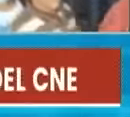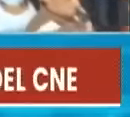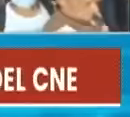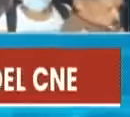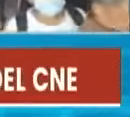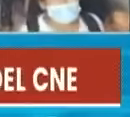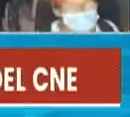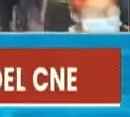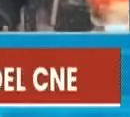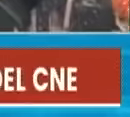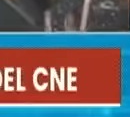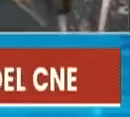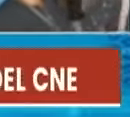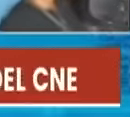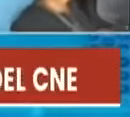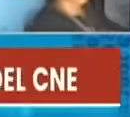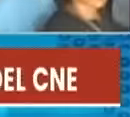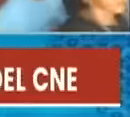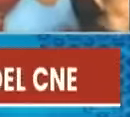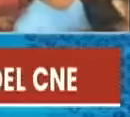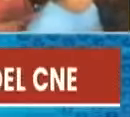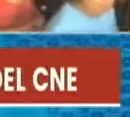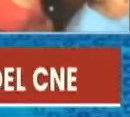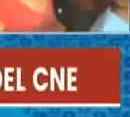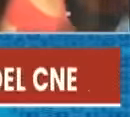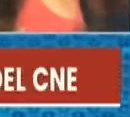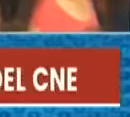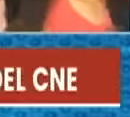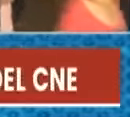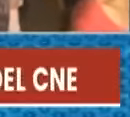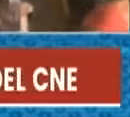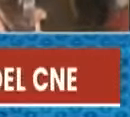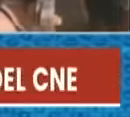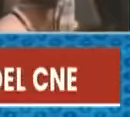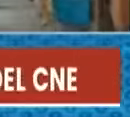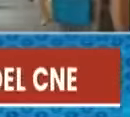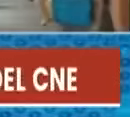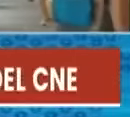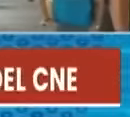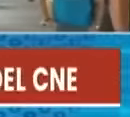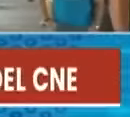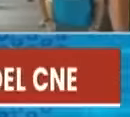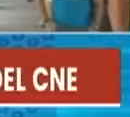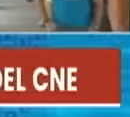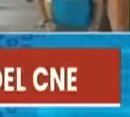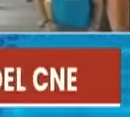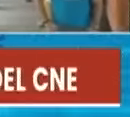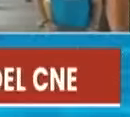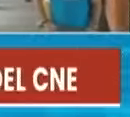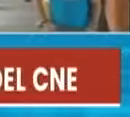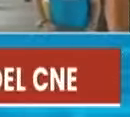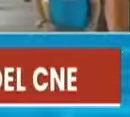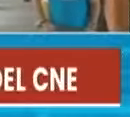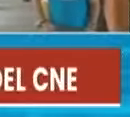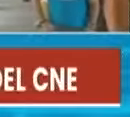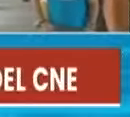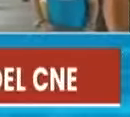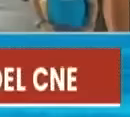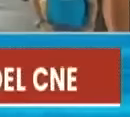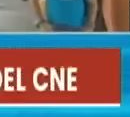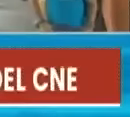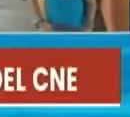la eficacia de lo que se estaba haciendo en el día de